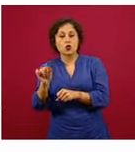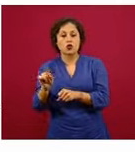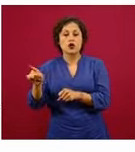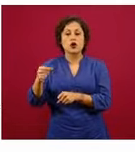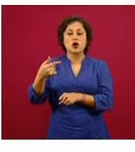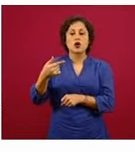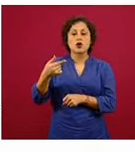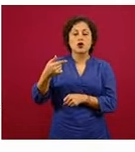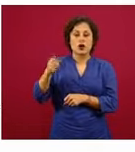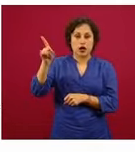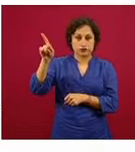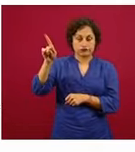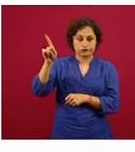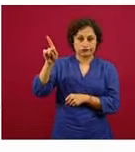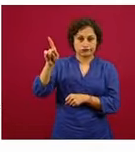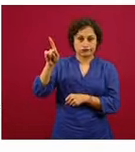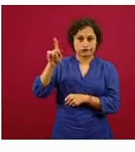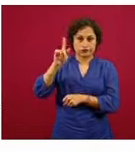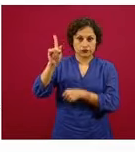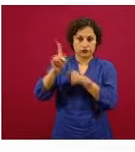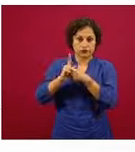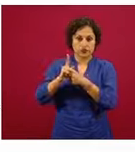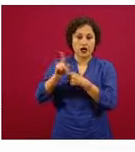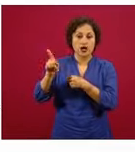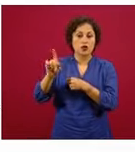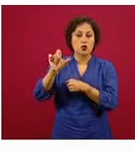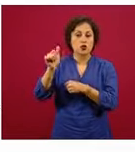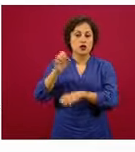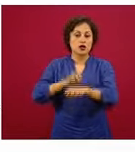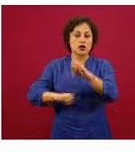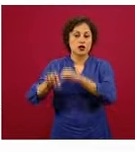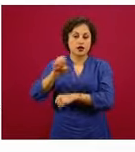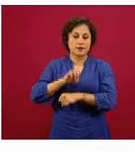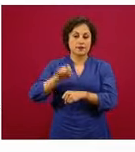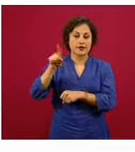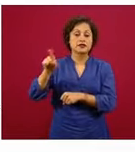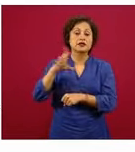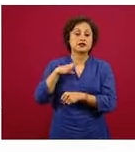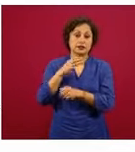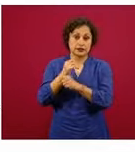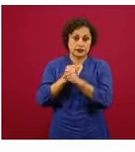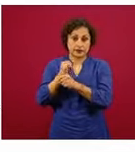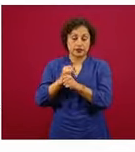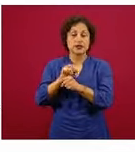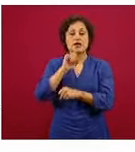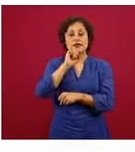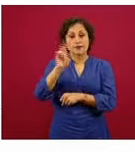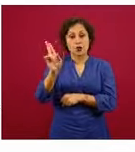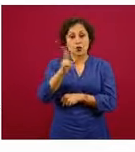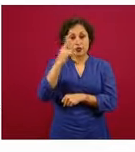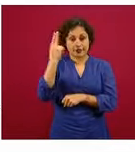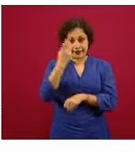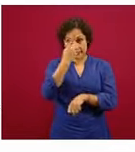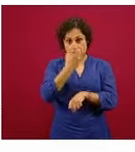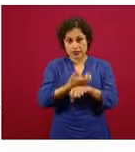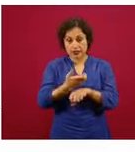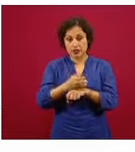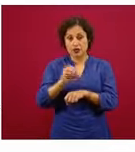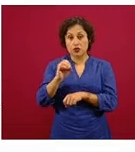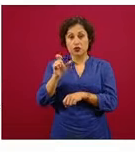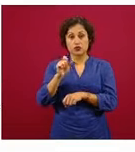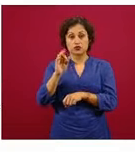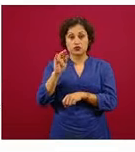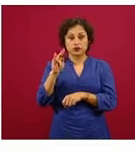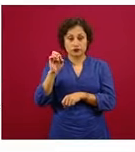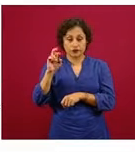Wuhan y de la empresa Sinopharm y la de Beijing y de la Universidad de Oxford AstraZeneca y